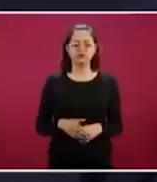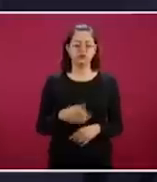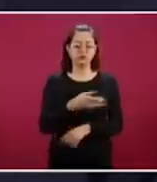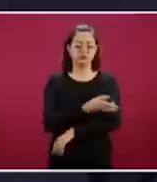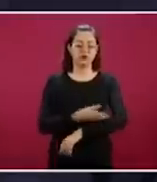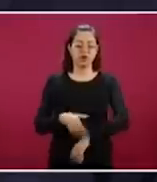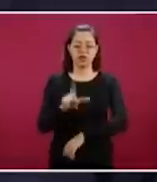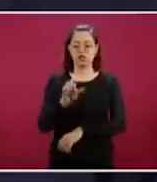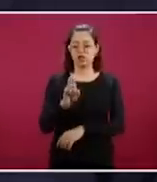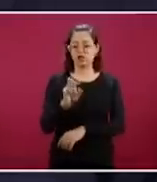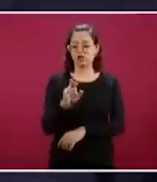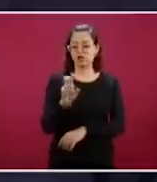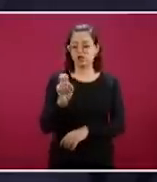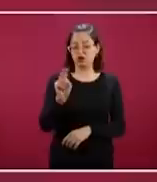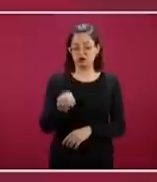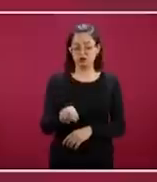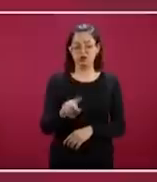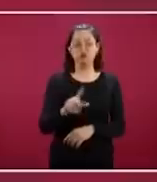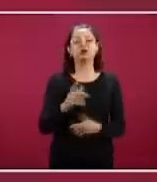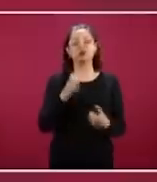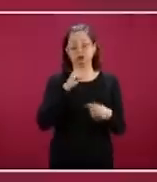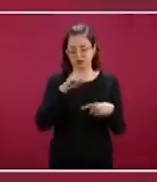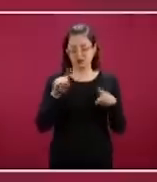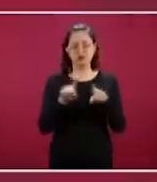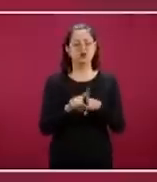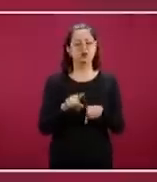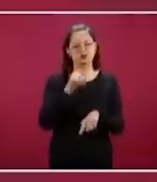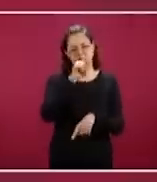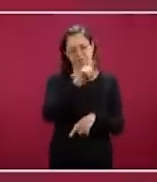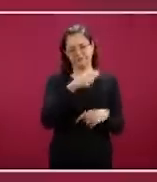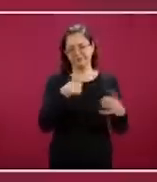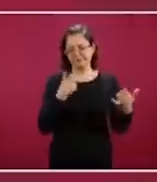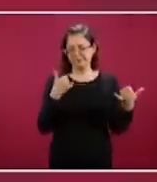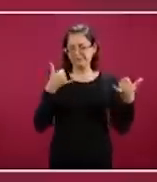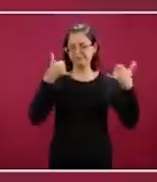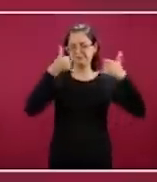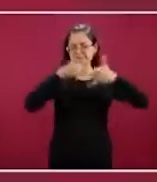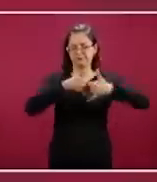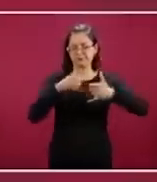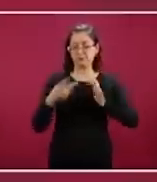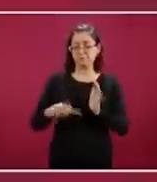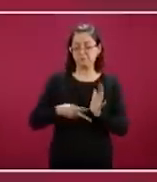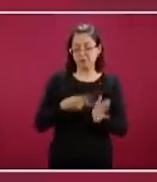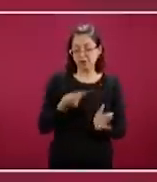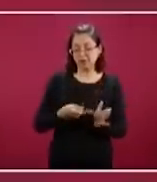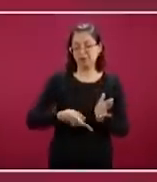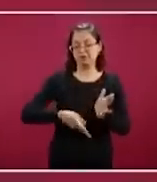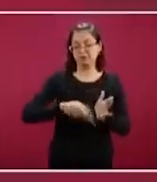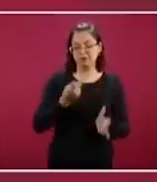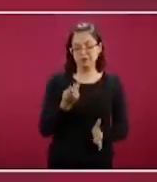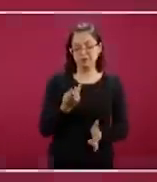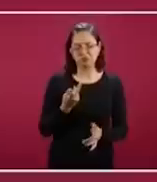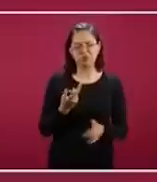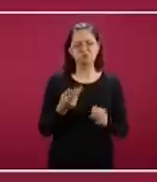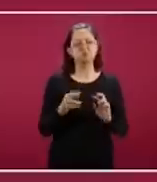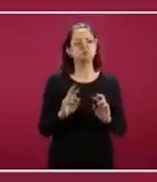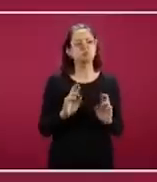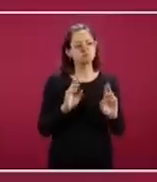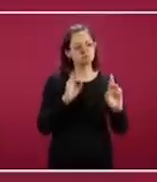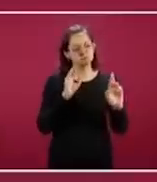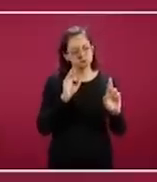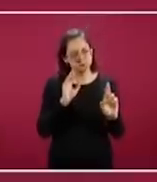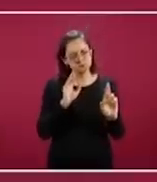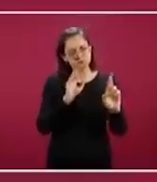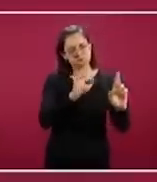levaron, hablé con el presidente y en los dos casos respetuosos,